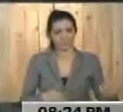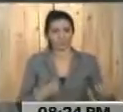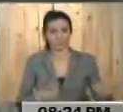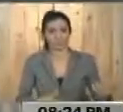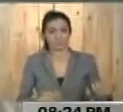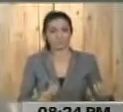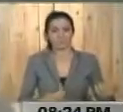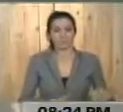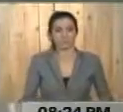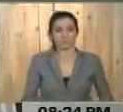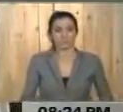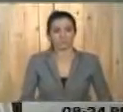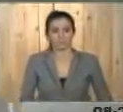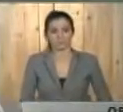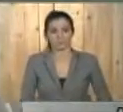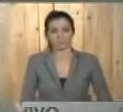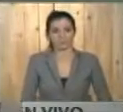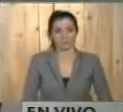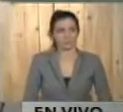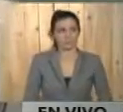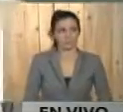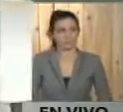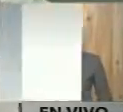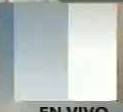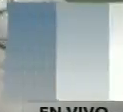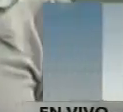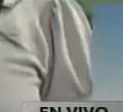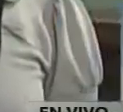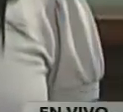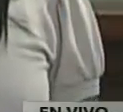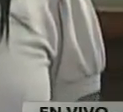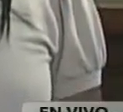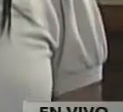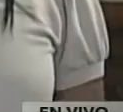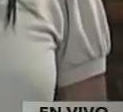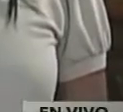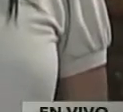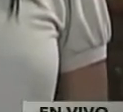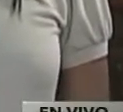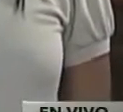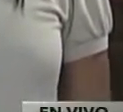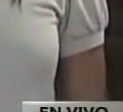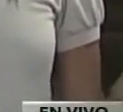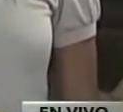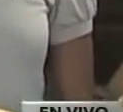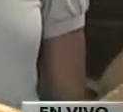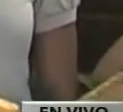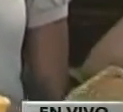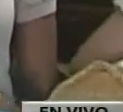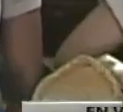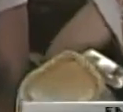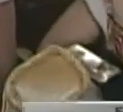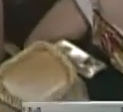Nosotros hagamos la historia y otros las escriban en un mundo